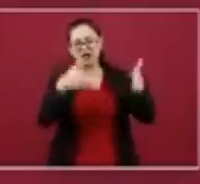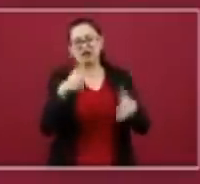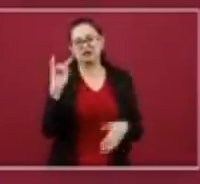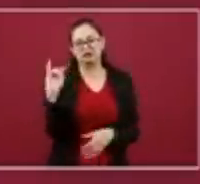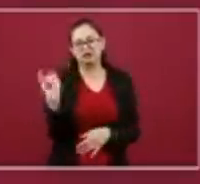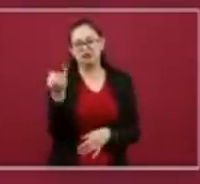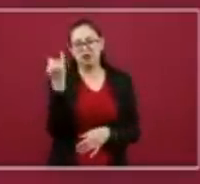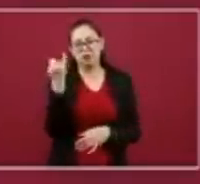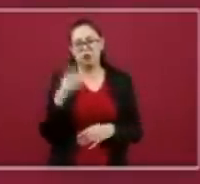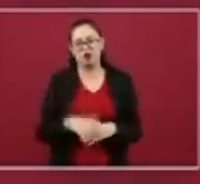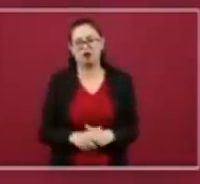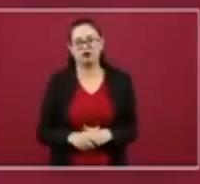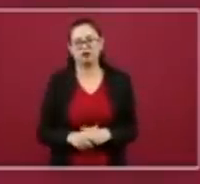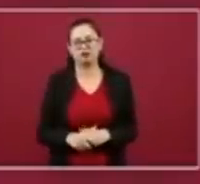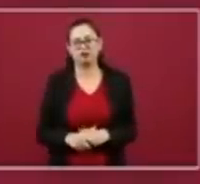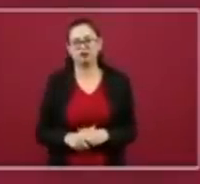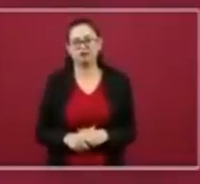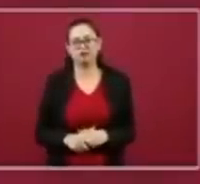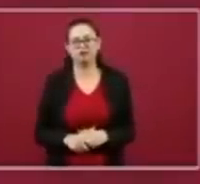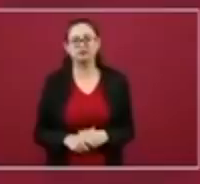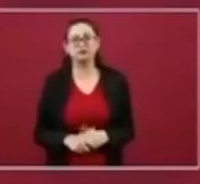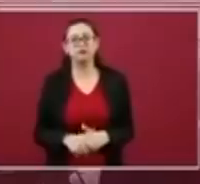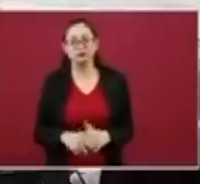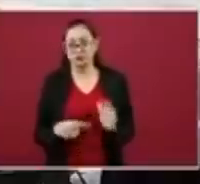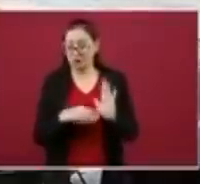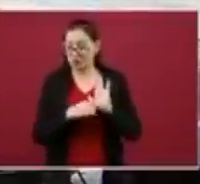podemos mostrar, Alfonso lleva